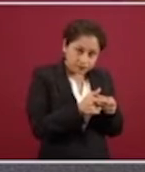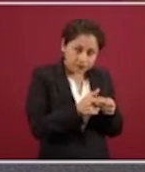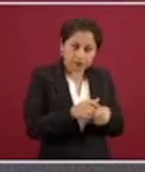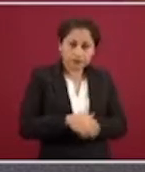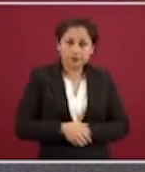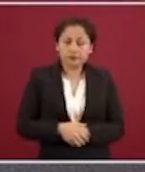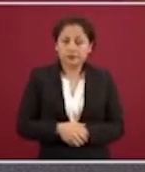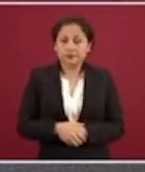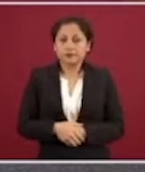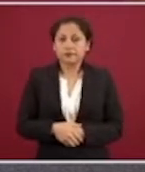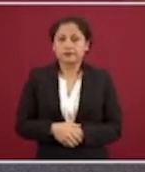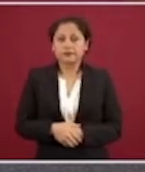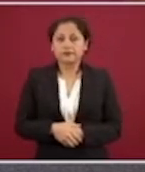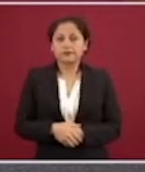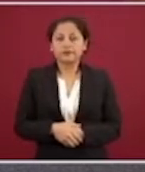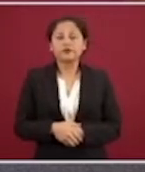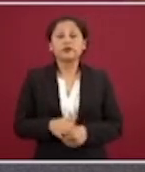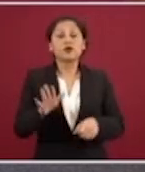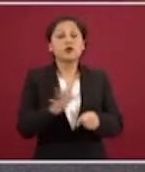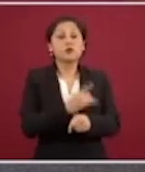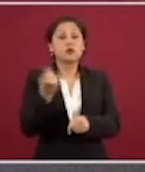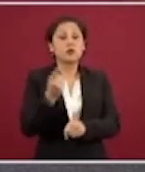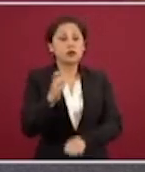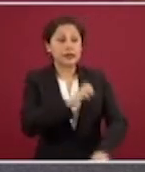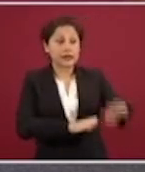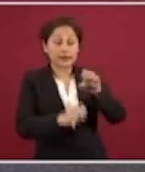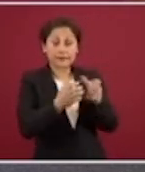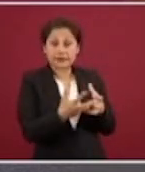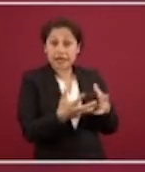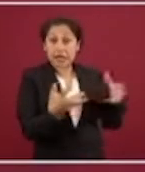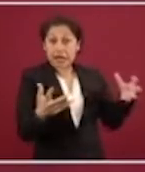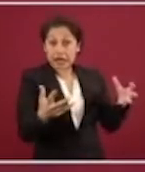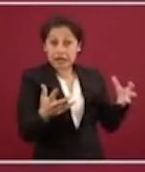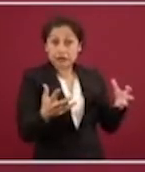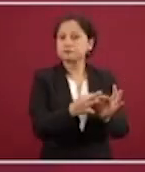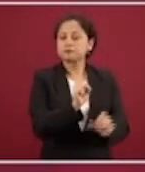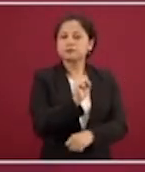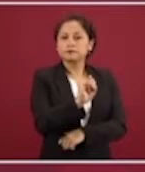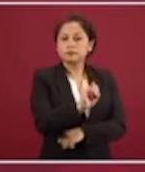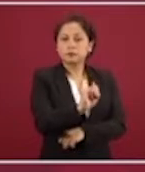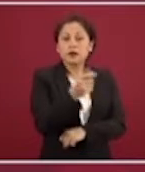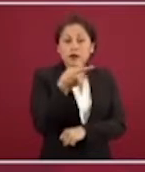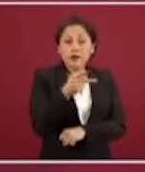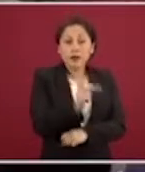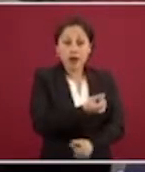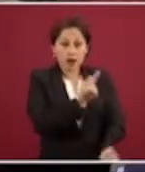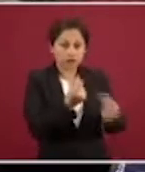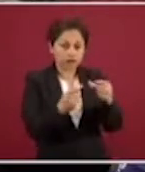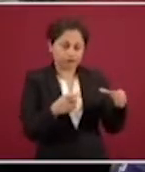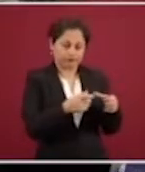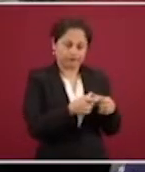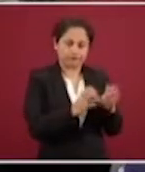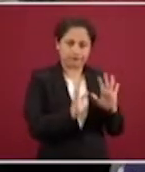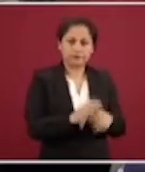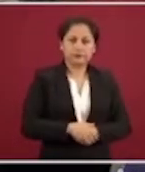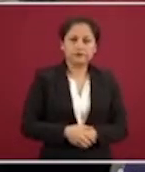porque la mayoría de las grandes empresas también están cumpliendo, le permitieron a sus trabajadores